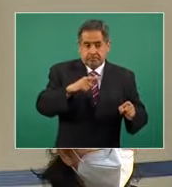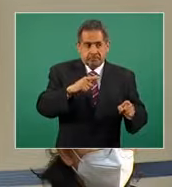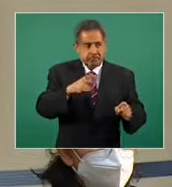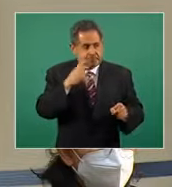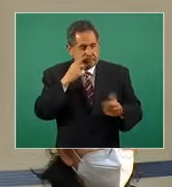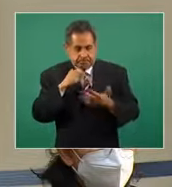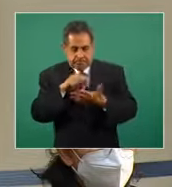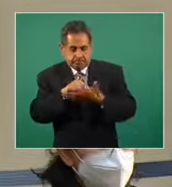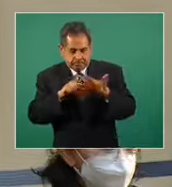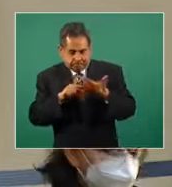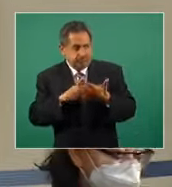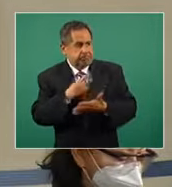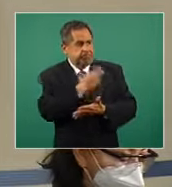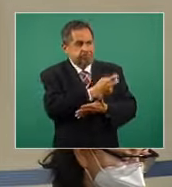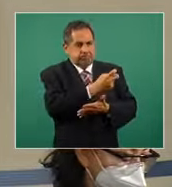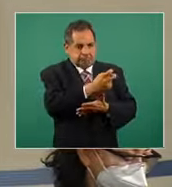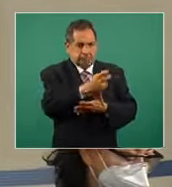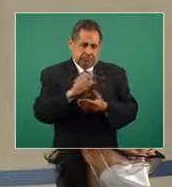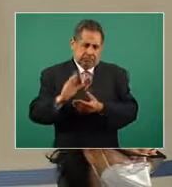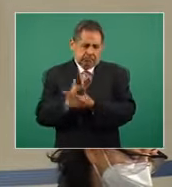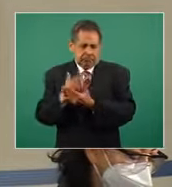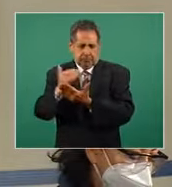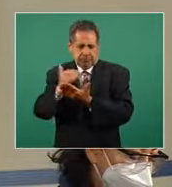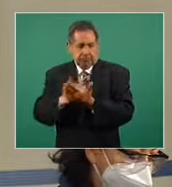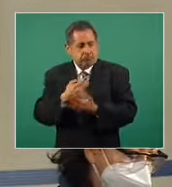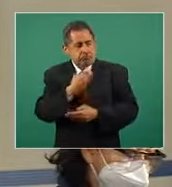señalados en la carpeta que se judicializó